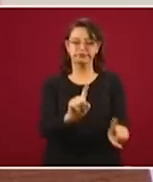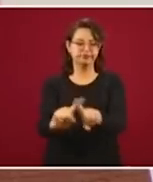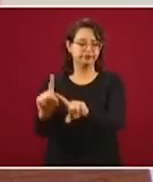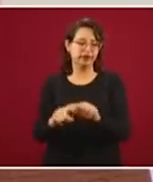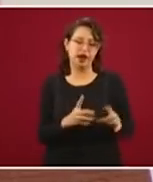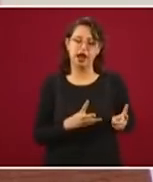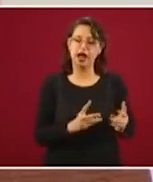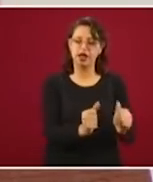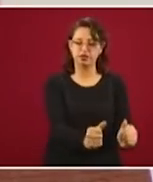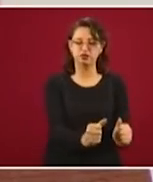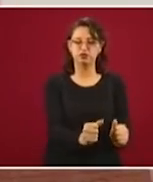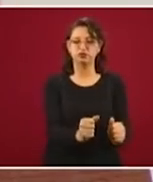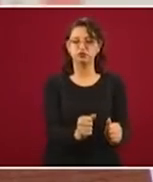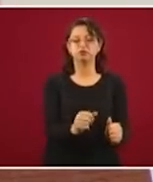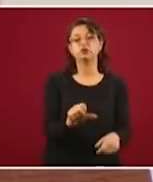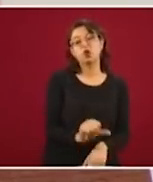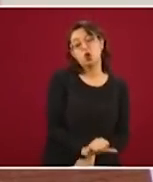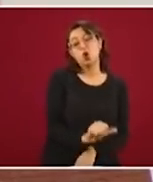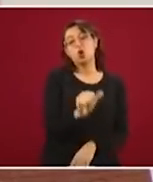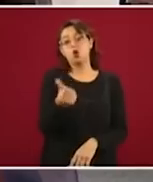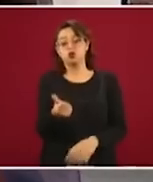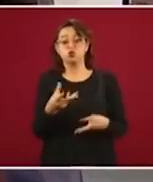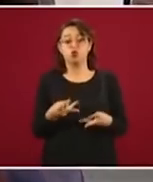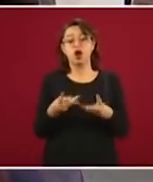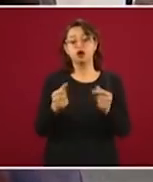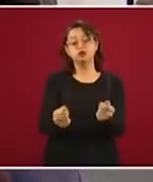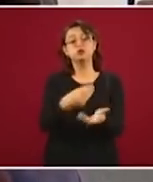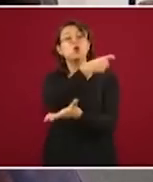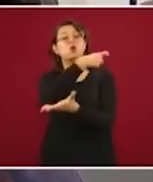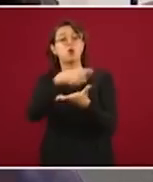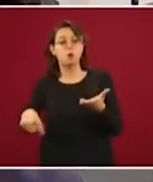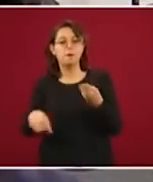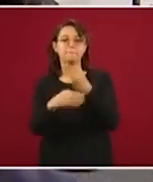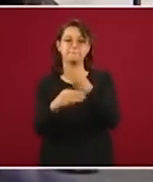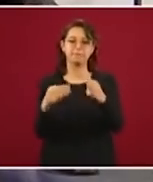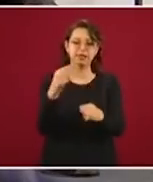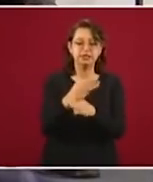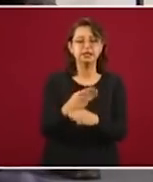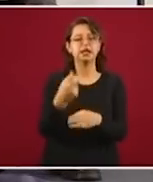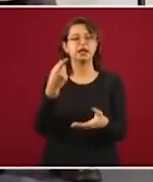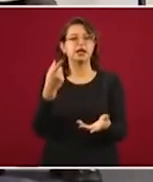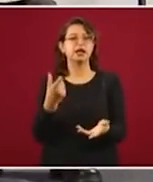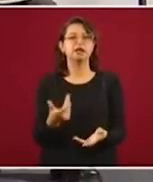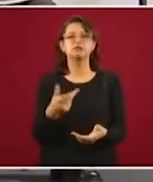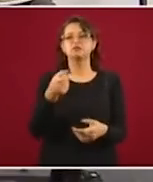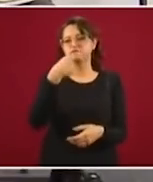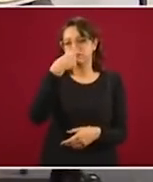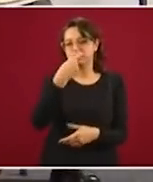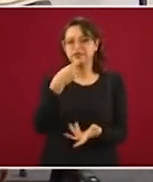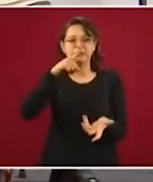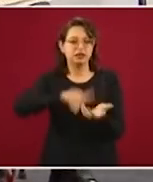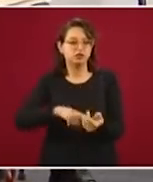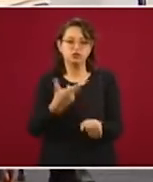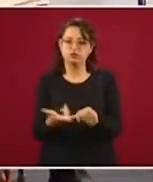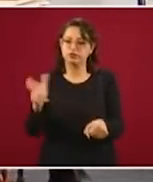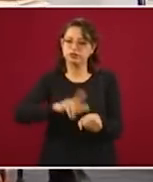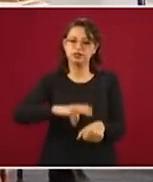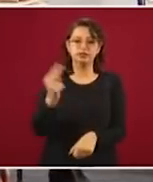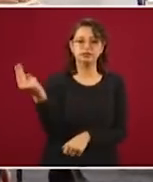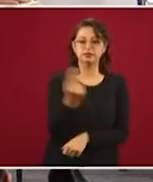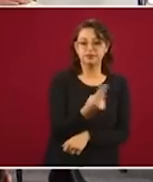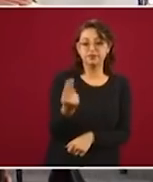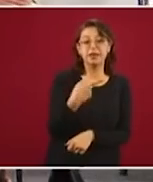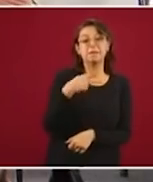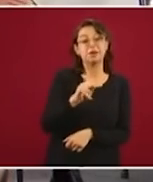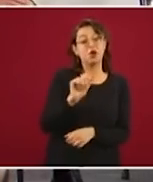etcétera. Hay gastos que se hacen en los insumos que se compran en los hospitales y se usan en los hospitales. Pero luego